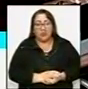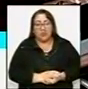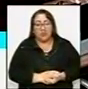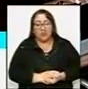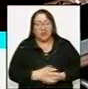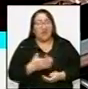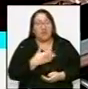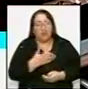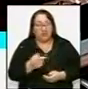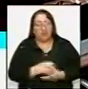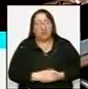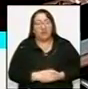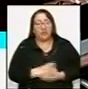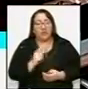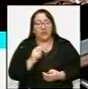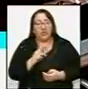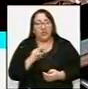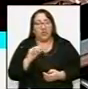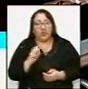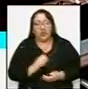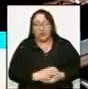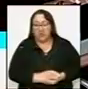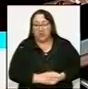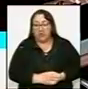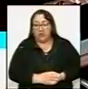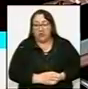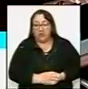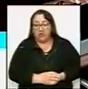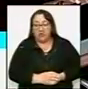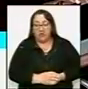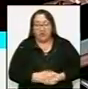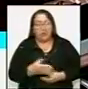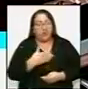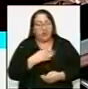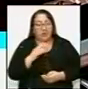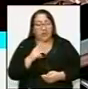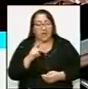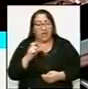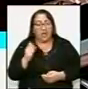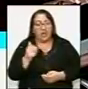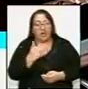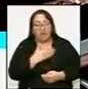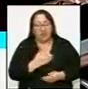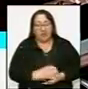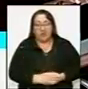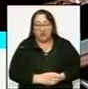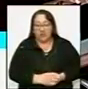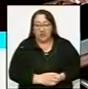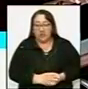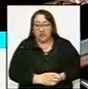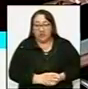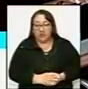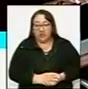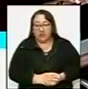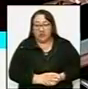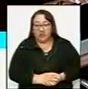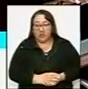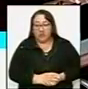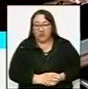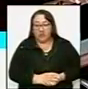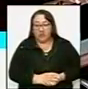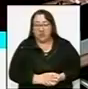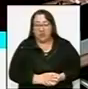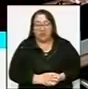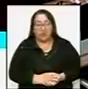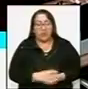favor. Congresista Torres, a favor. Congresista Beteta, a favor. Congresista Letona,